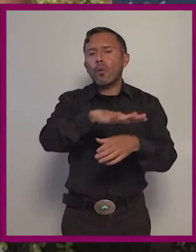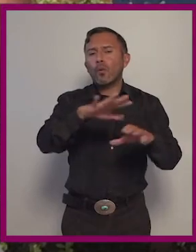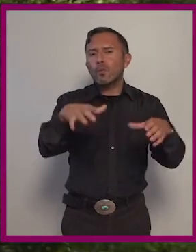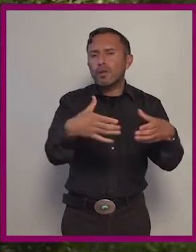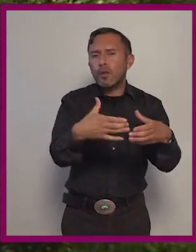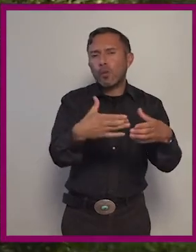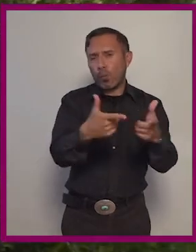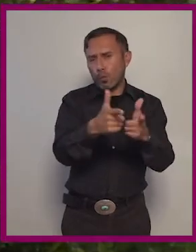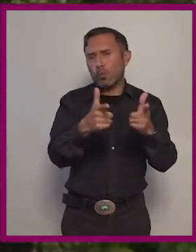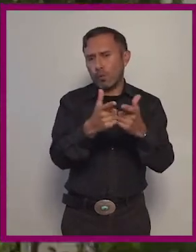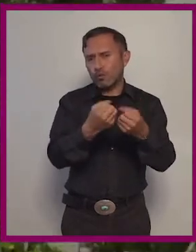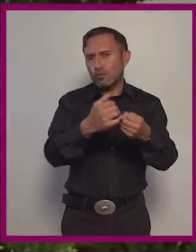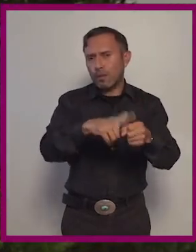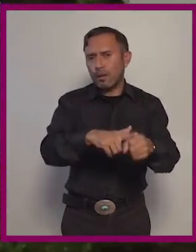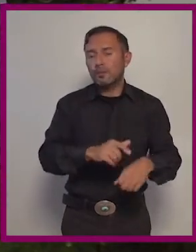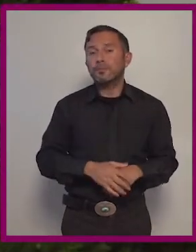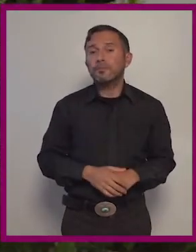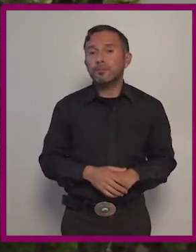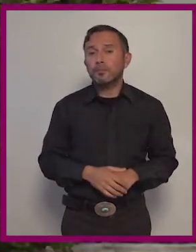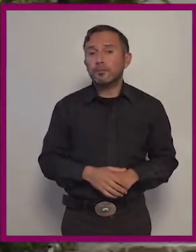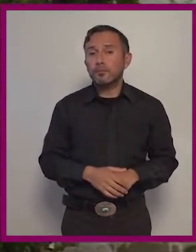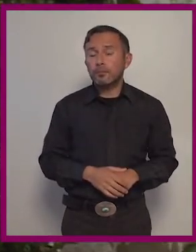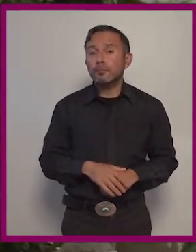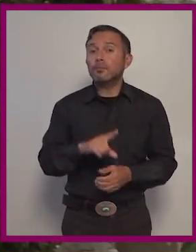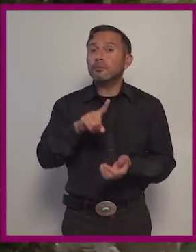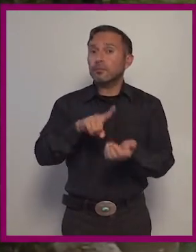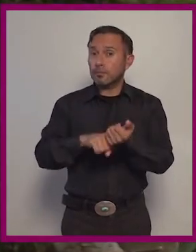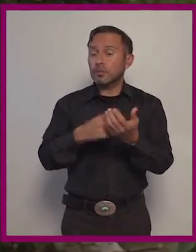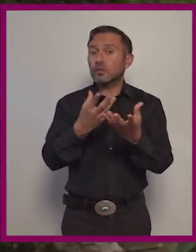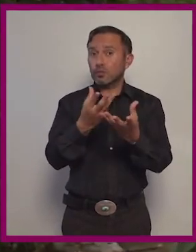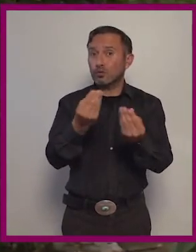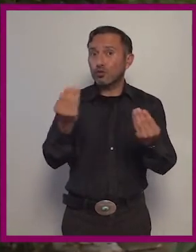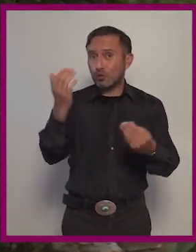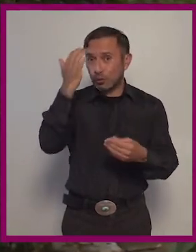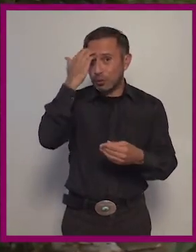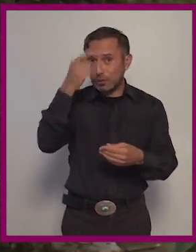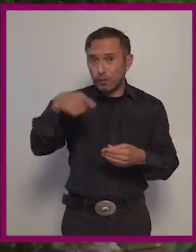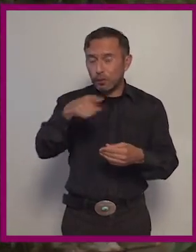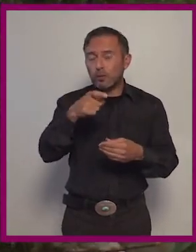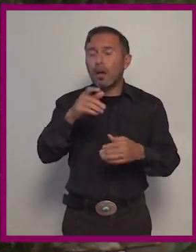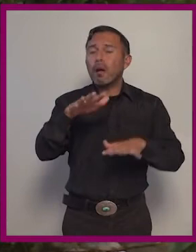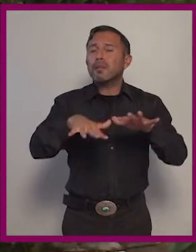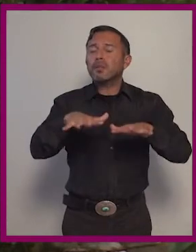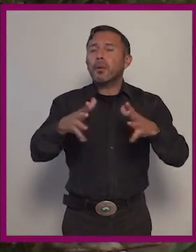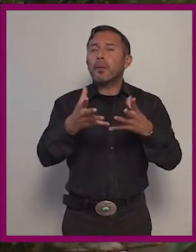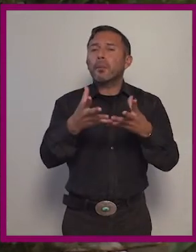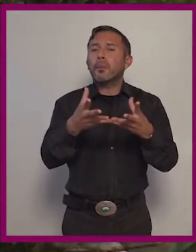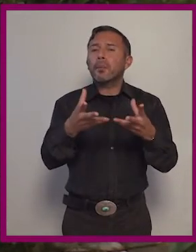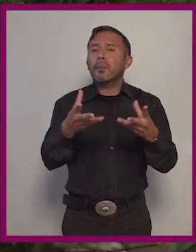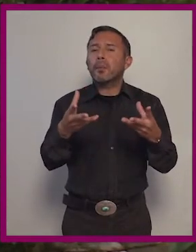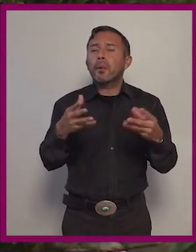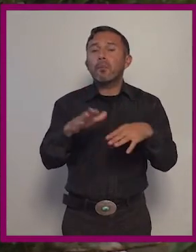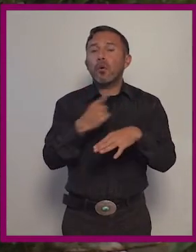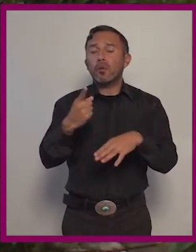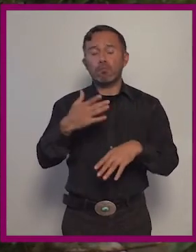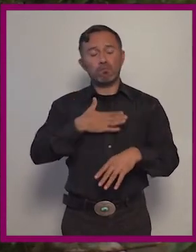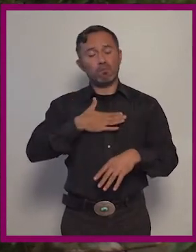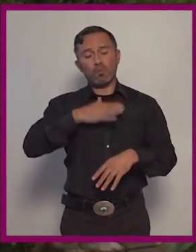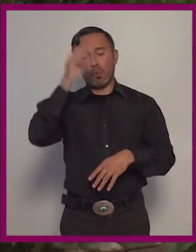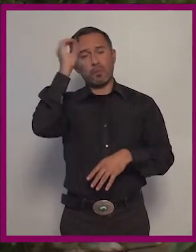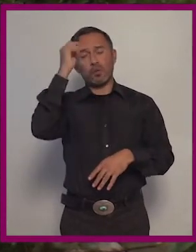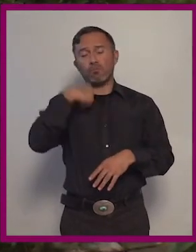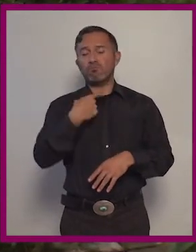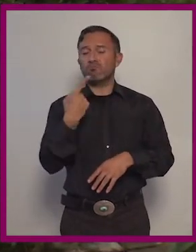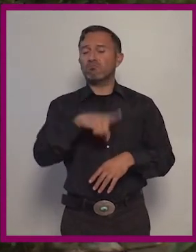social. Incluso muchos de estos conocimientos casi han desaparecido por la imposición de una sola visión que ha